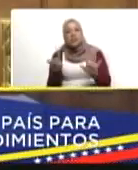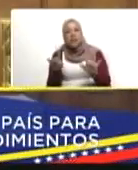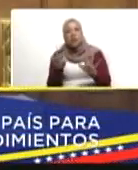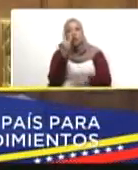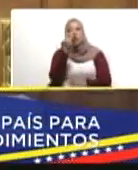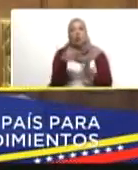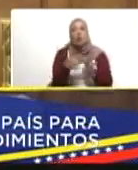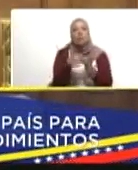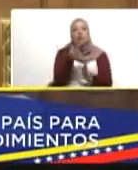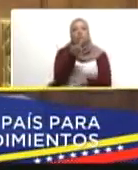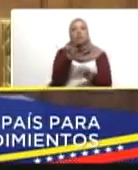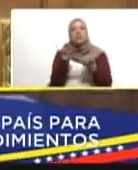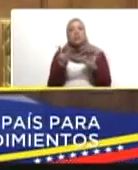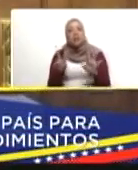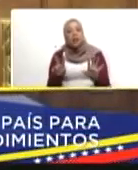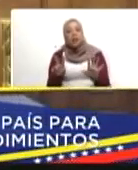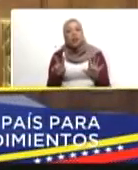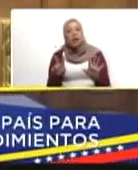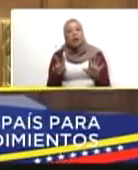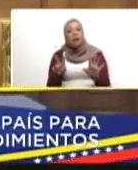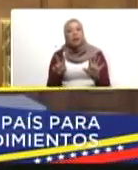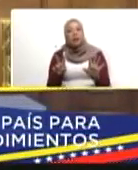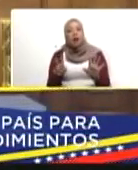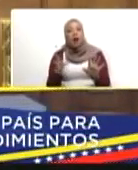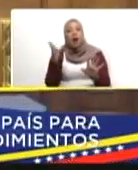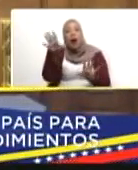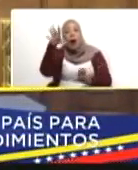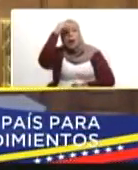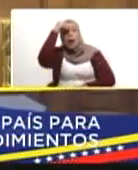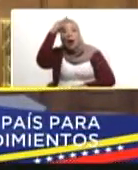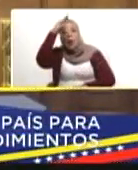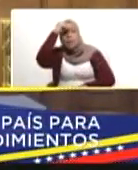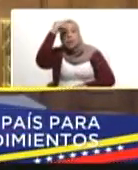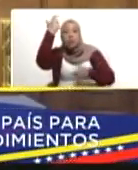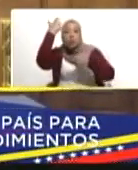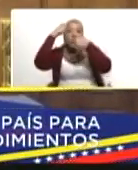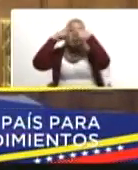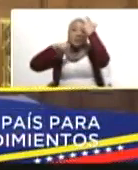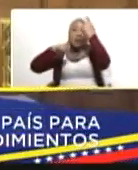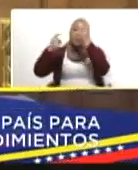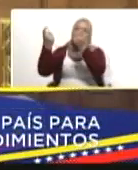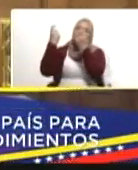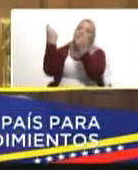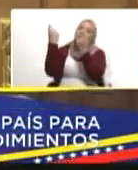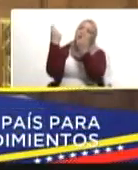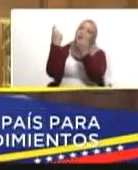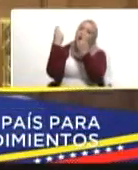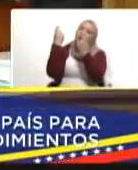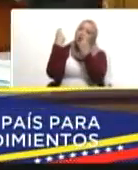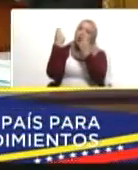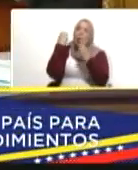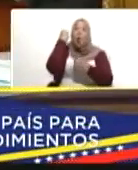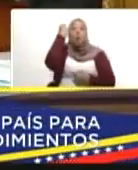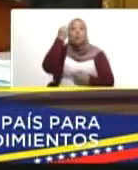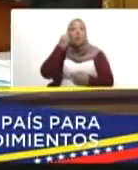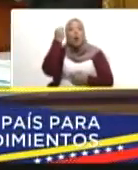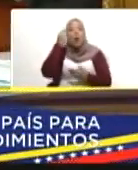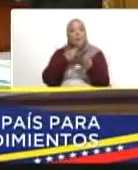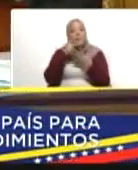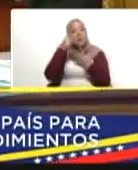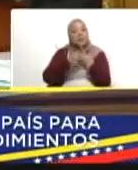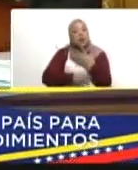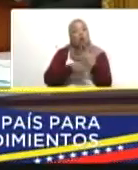2027 eso lo aprendimos del comandante Chávez pensar y planificar para el